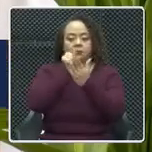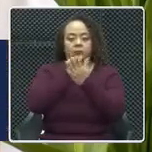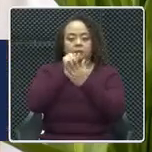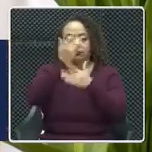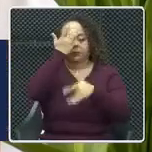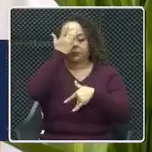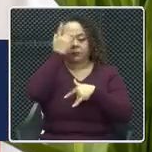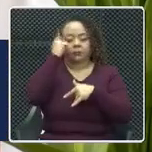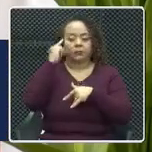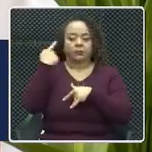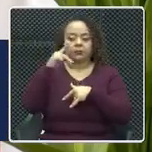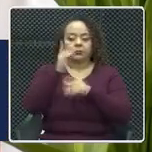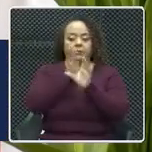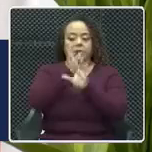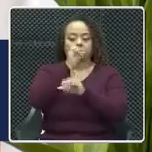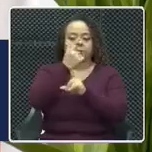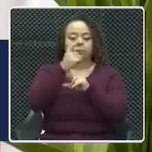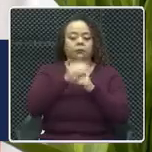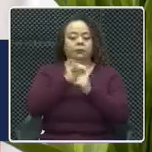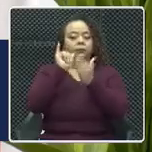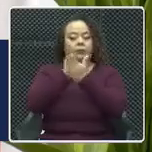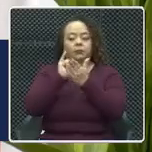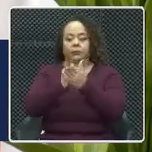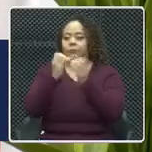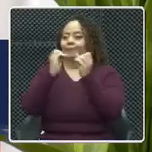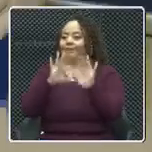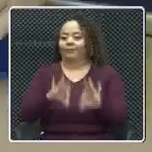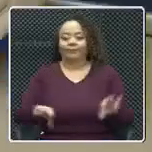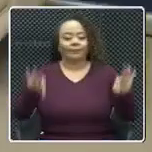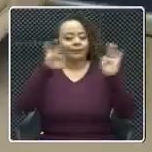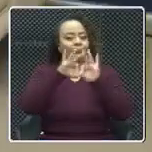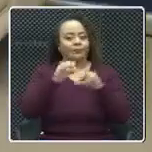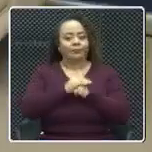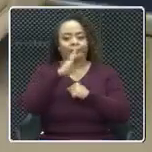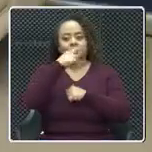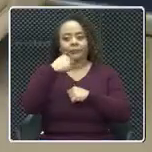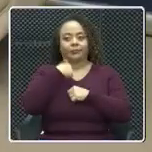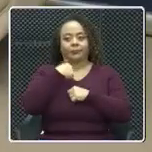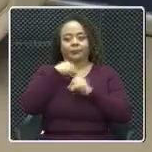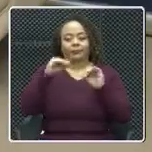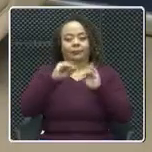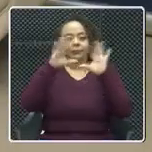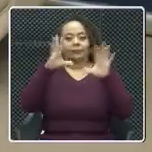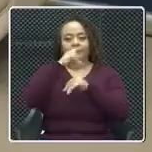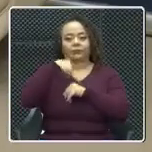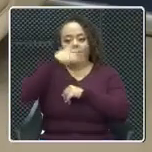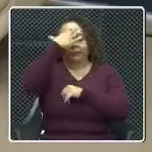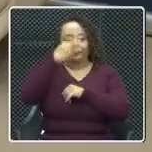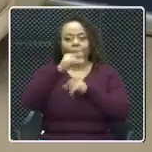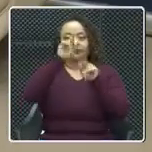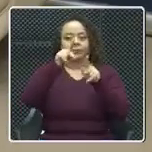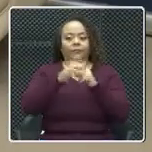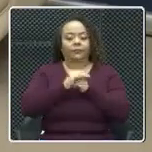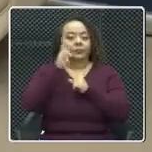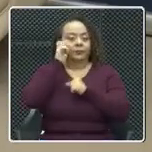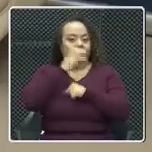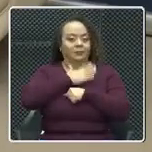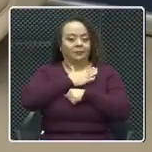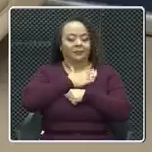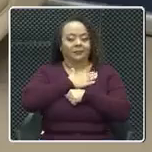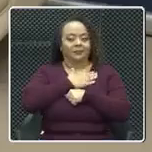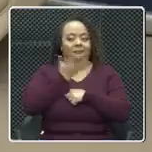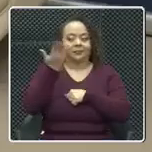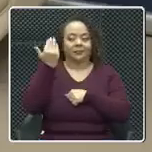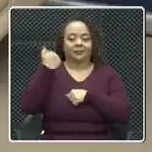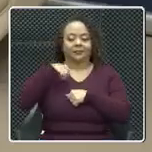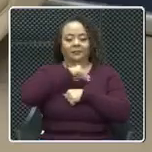de la enfermedad por riesgo psicosocial? Esto es importantísimo. Y yo voy a ser clara, y yo creo que quienes me han escuchado